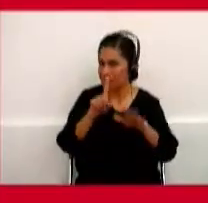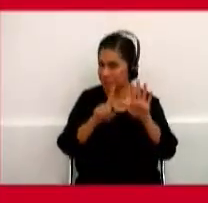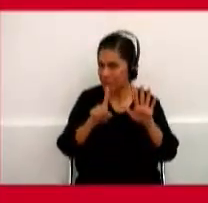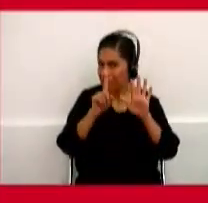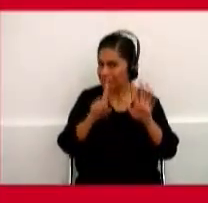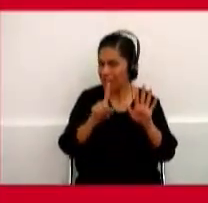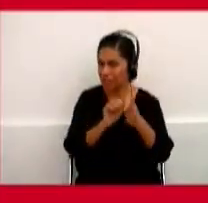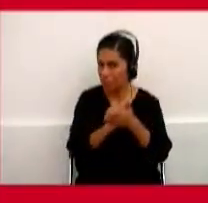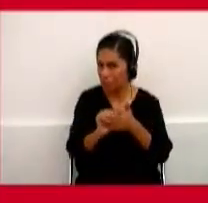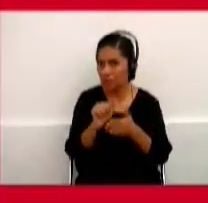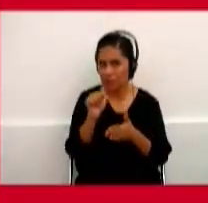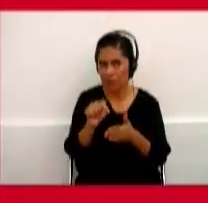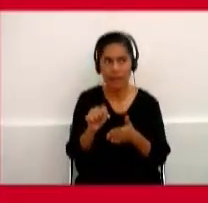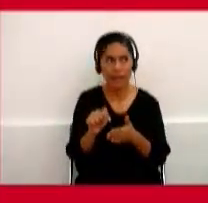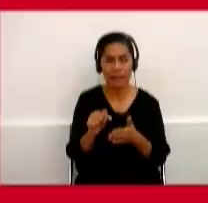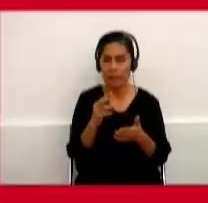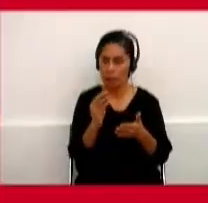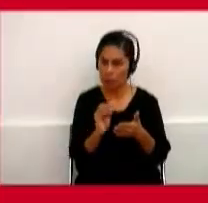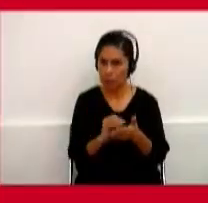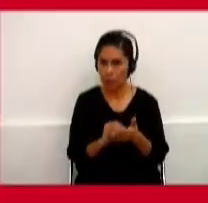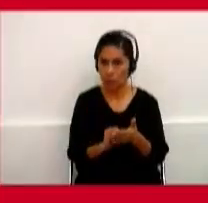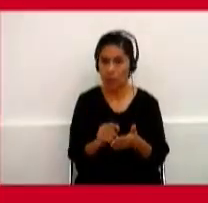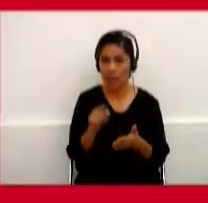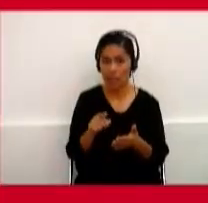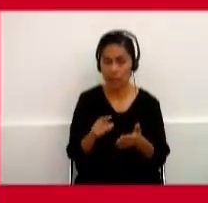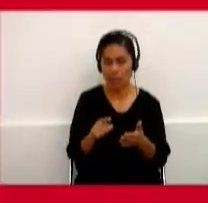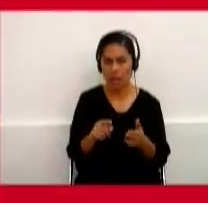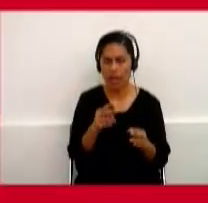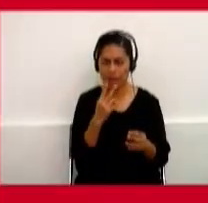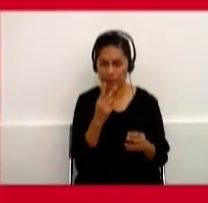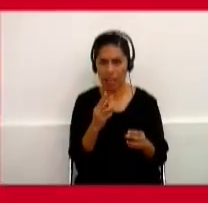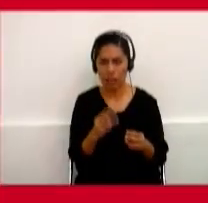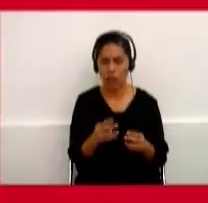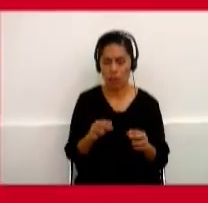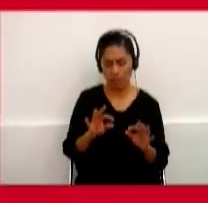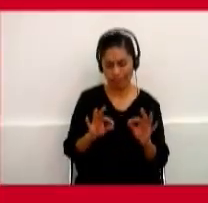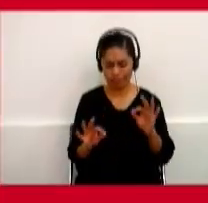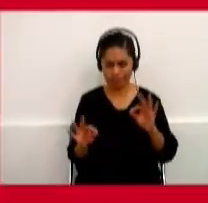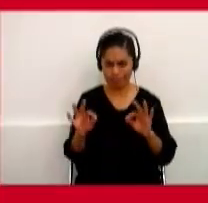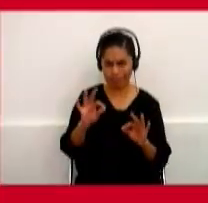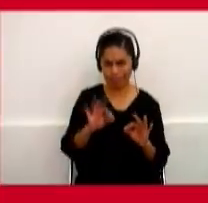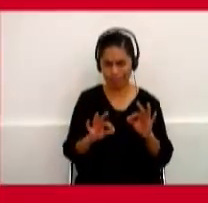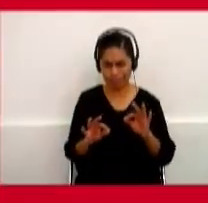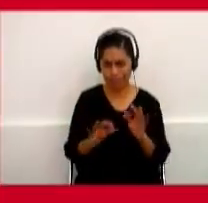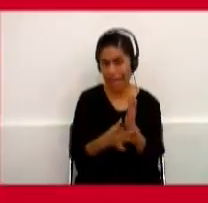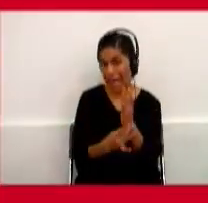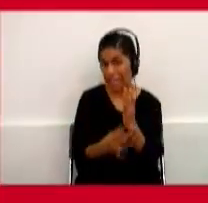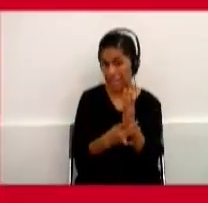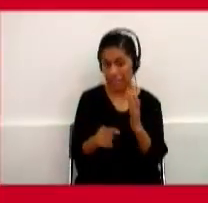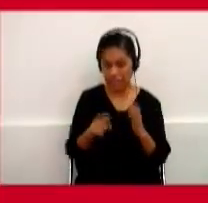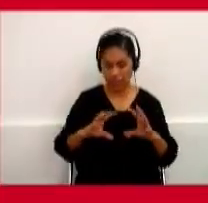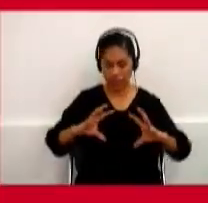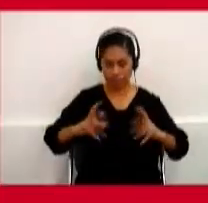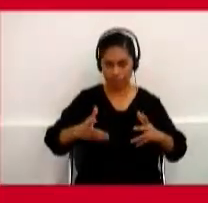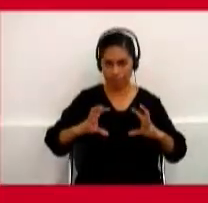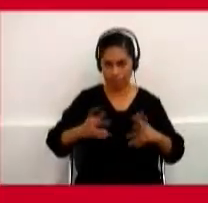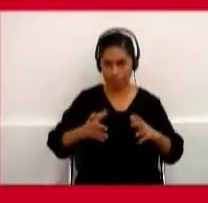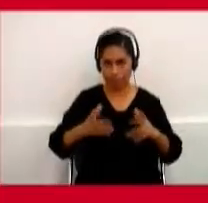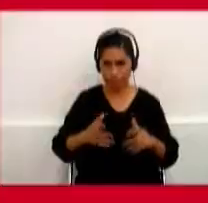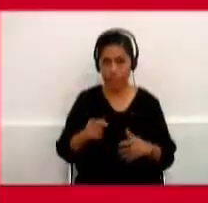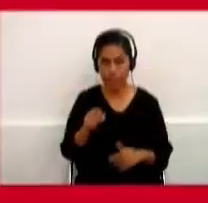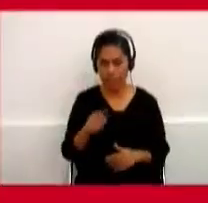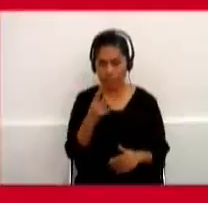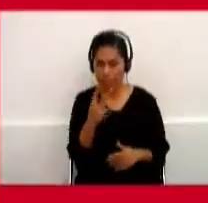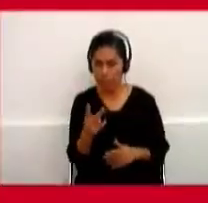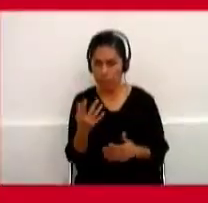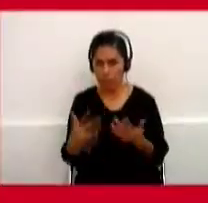el algoritmo que rescata la vida, las mediciones de aceite de toda la vida del motor, que fue el algoritmo que se tuvo que hacer en ese momento para